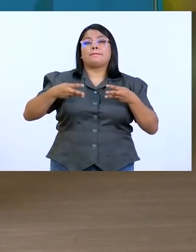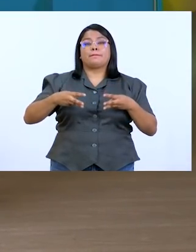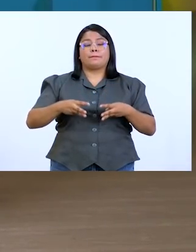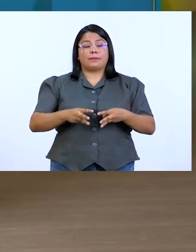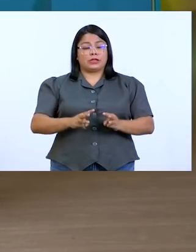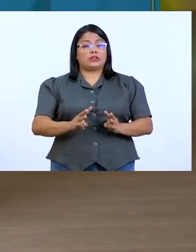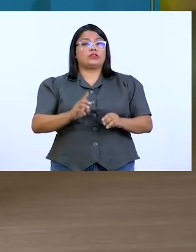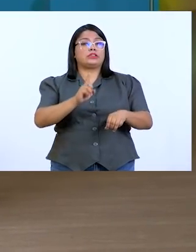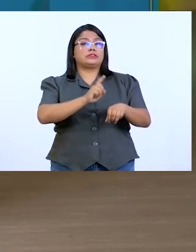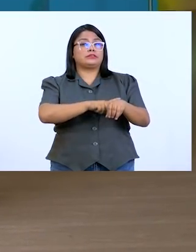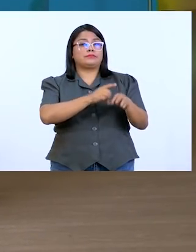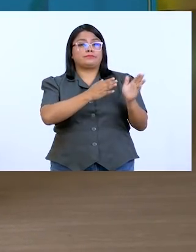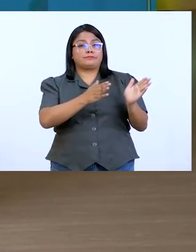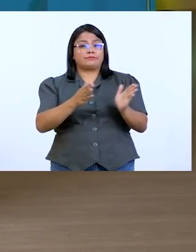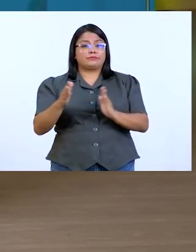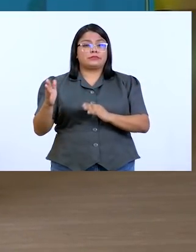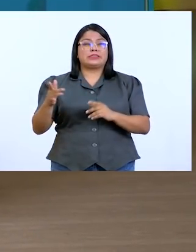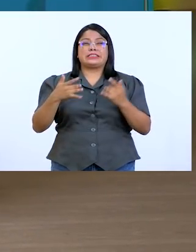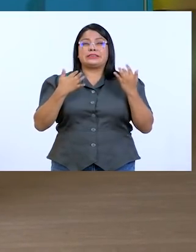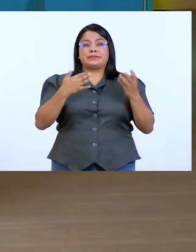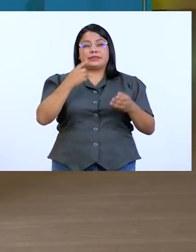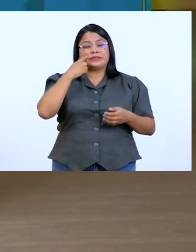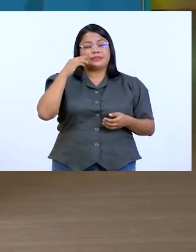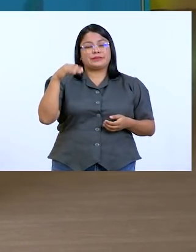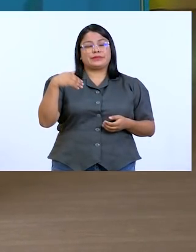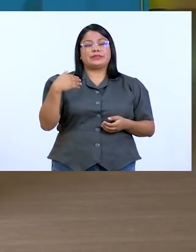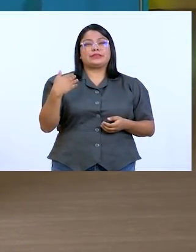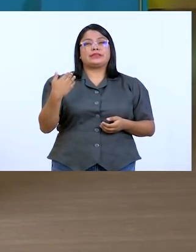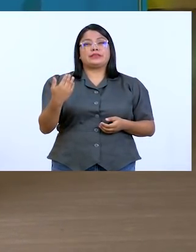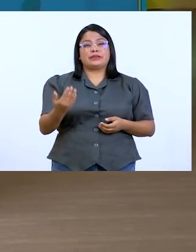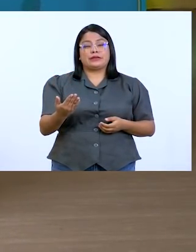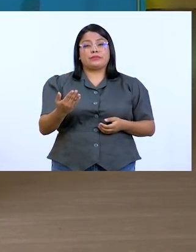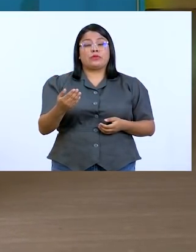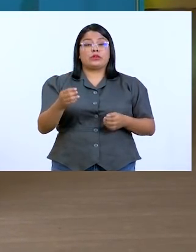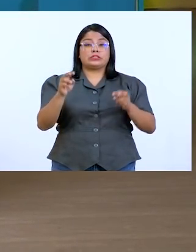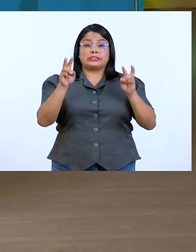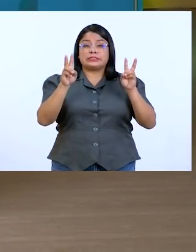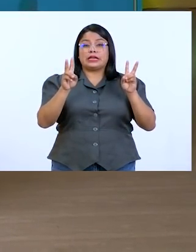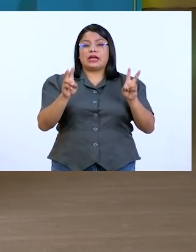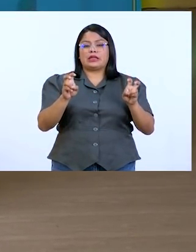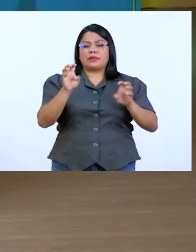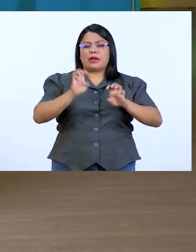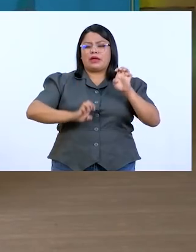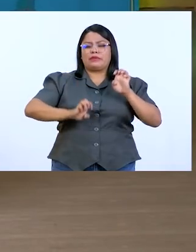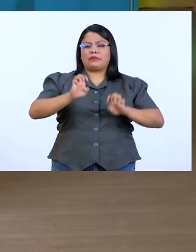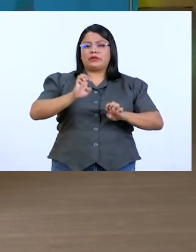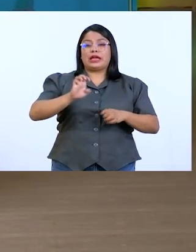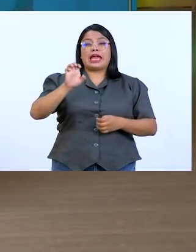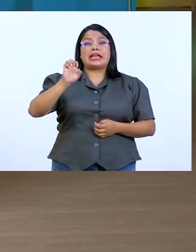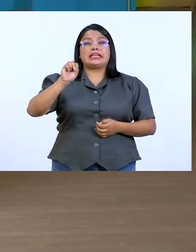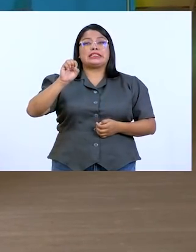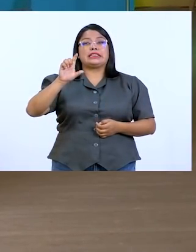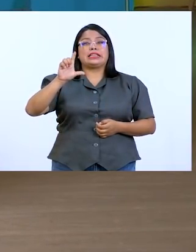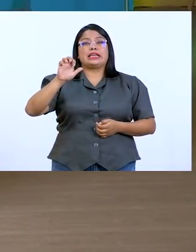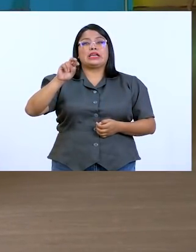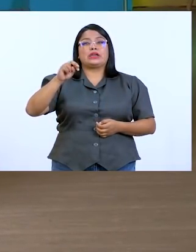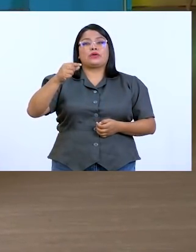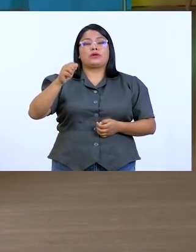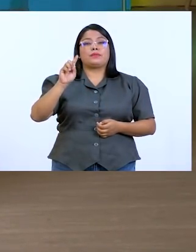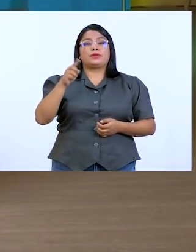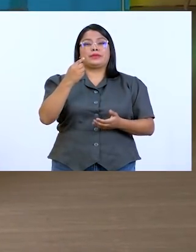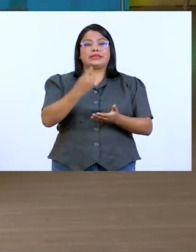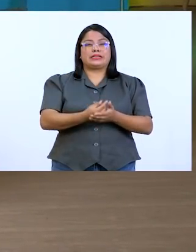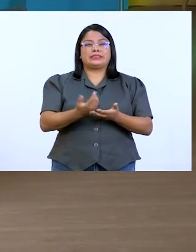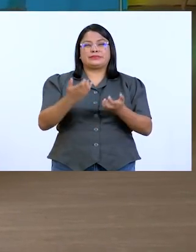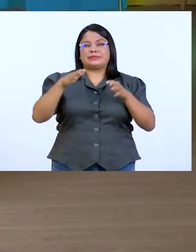de la metodología y la jornalización, y les esperamos en la próxima jornada donde abordaremos la evaluación es lengua en primer